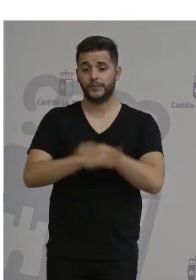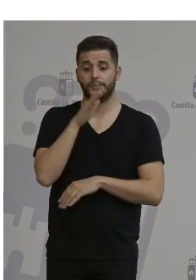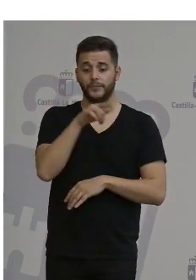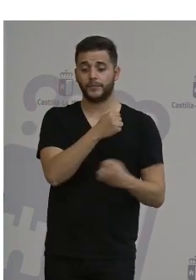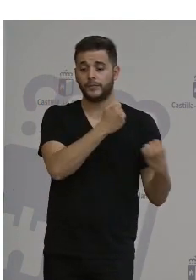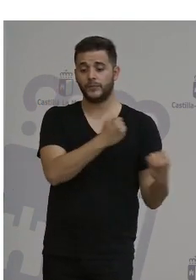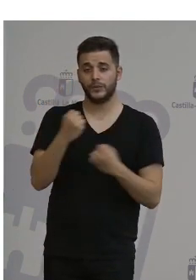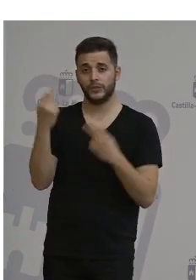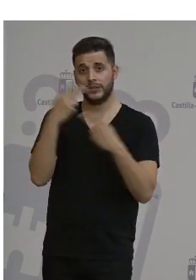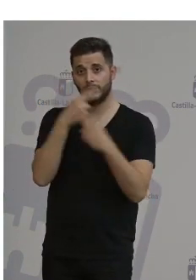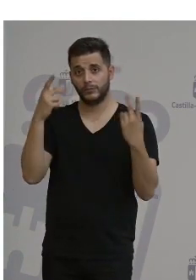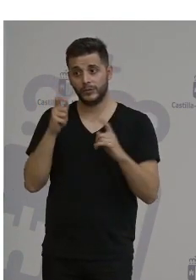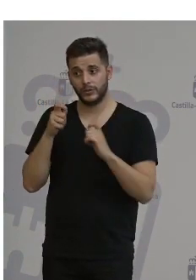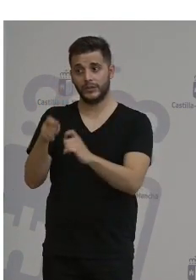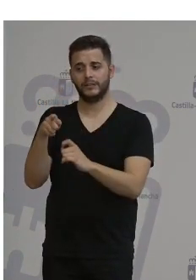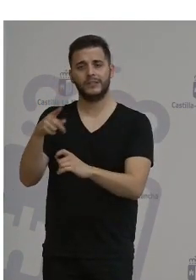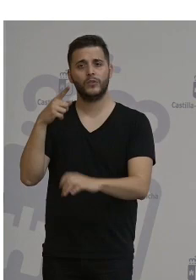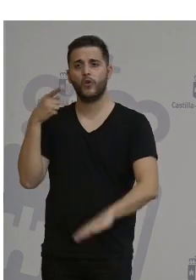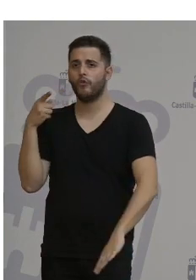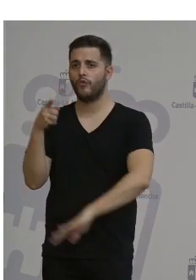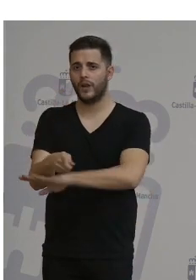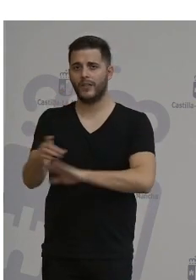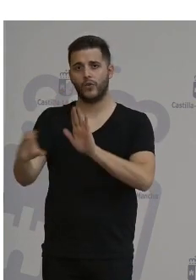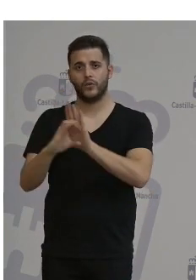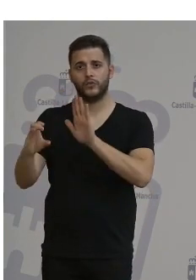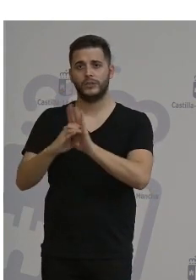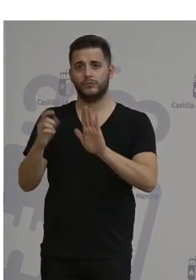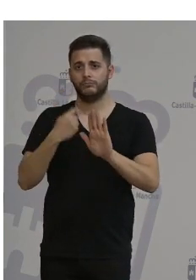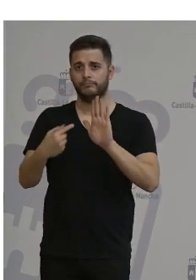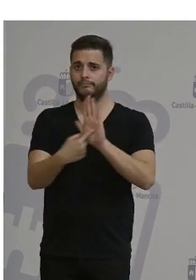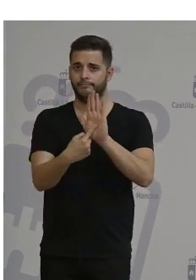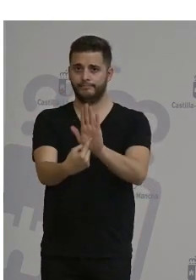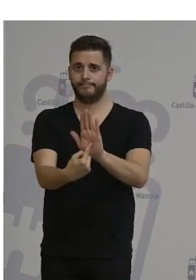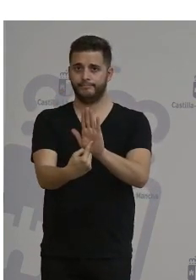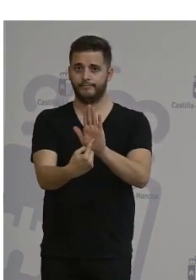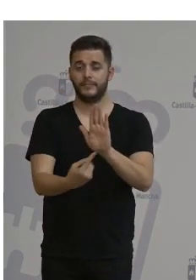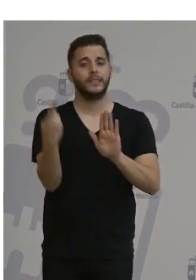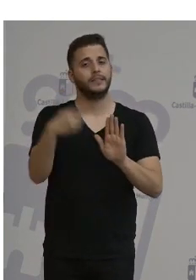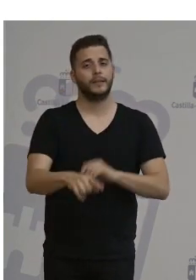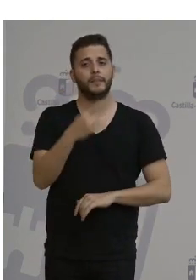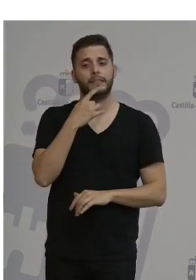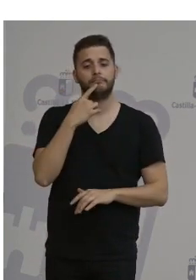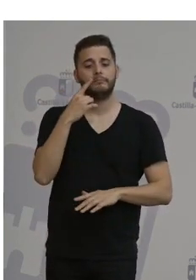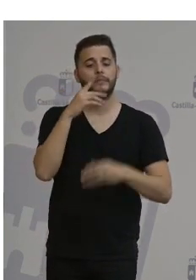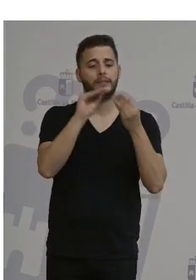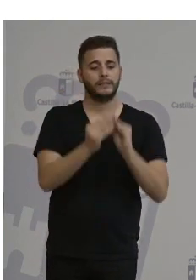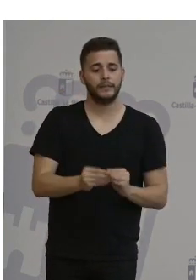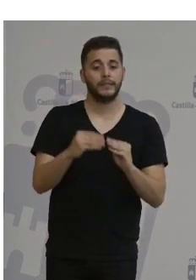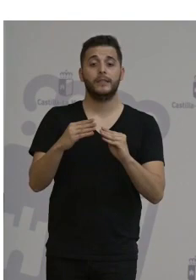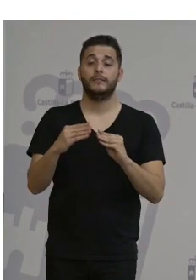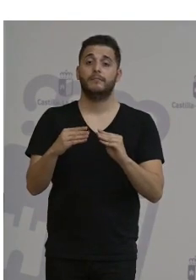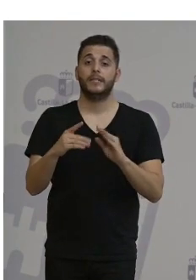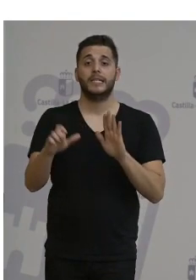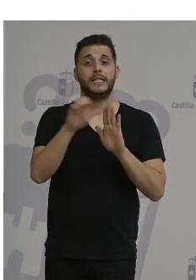públicos es una obligación recogida en la Constitución española y también establecida y desarrollada en Andalucía en nuestro